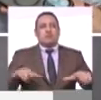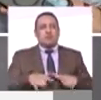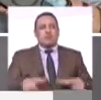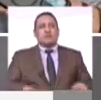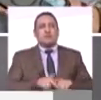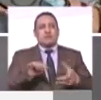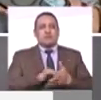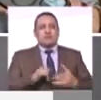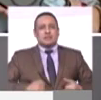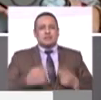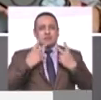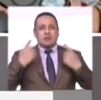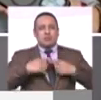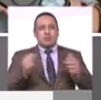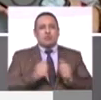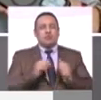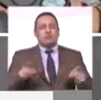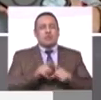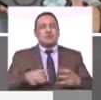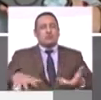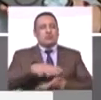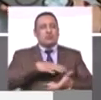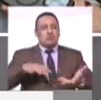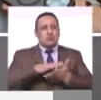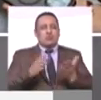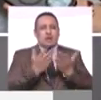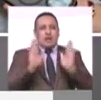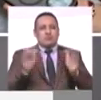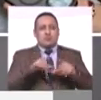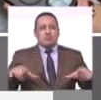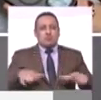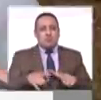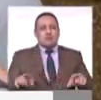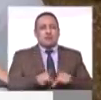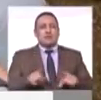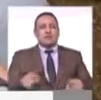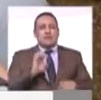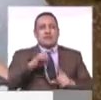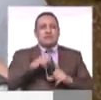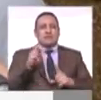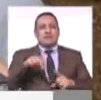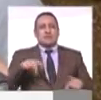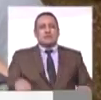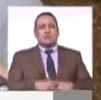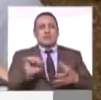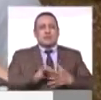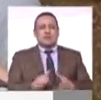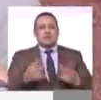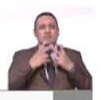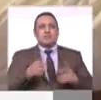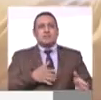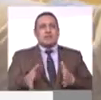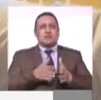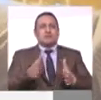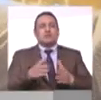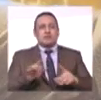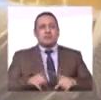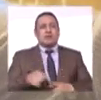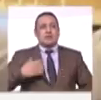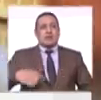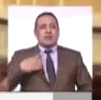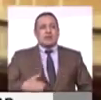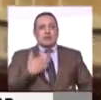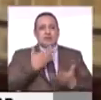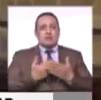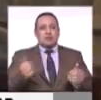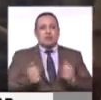va de alguna forma también a descongestionar el mismo centro del distrito de Ciudad Eten, ¿no? En cuanto al tránsito. El alcalde